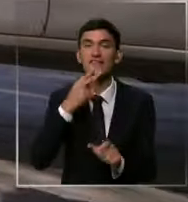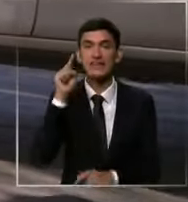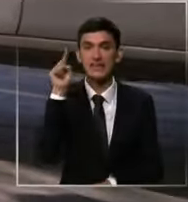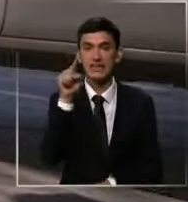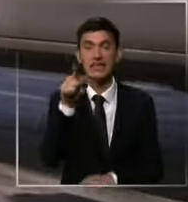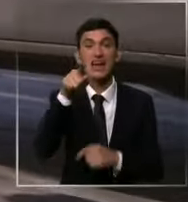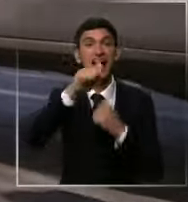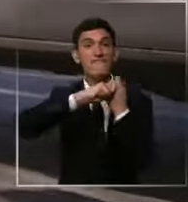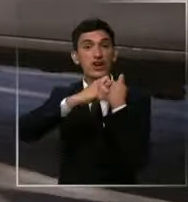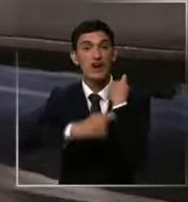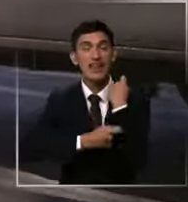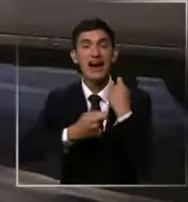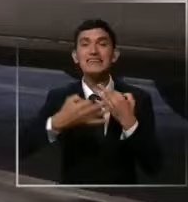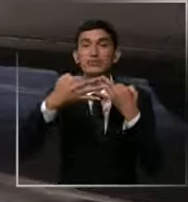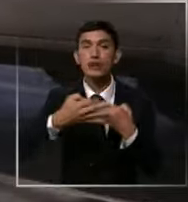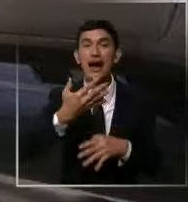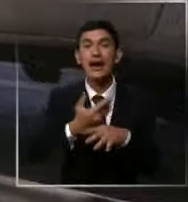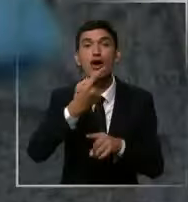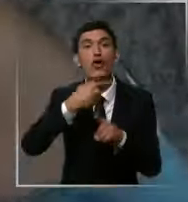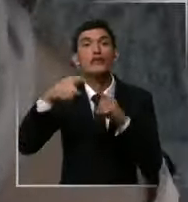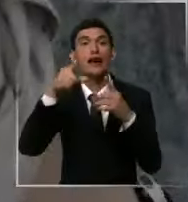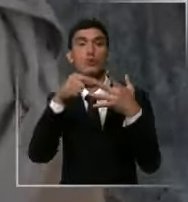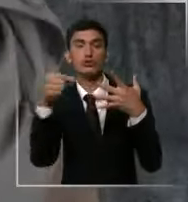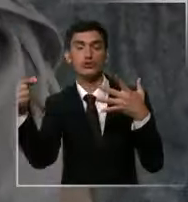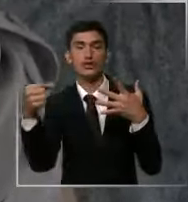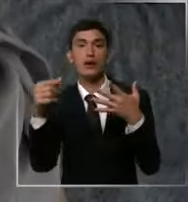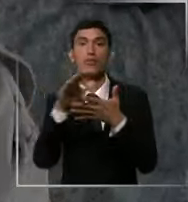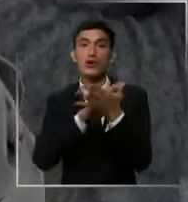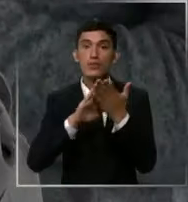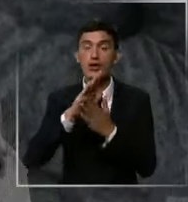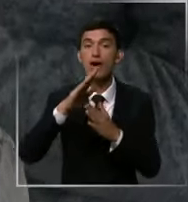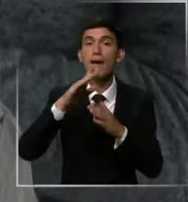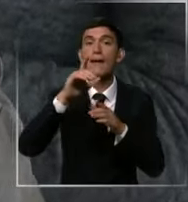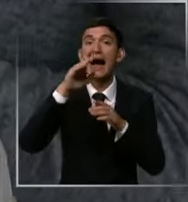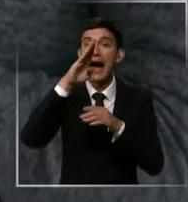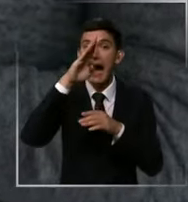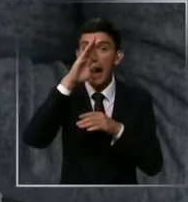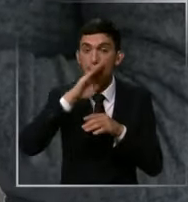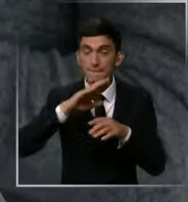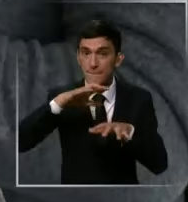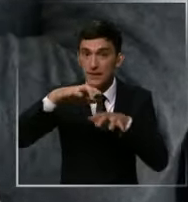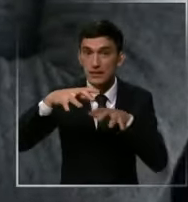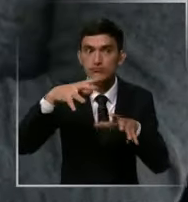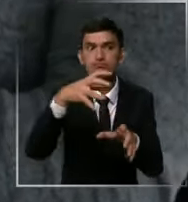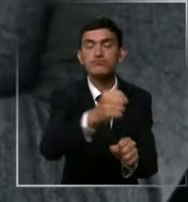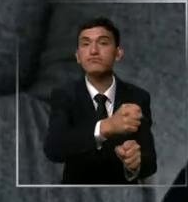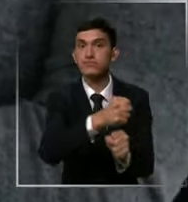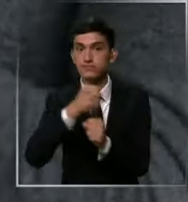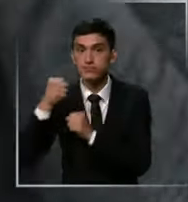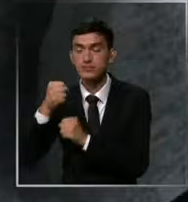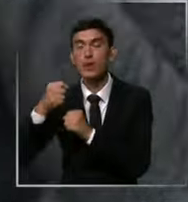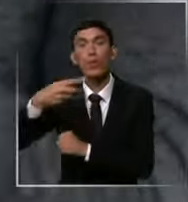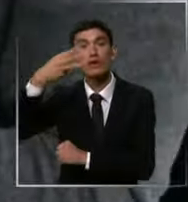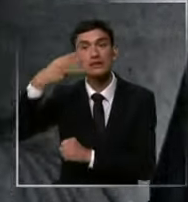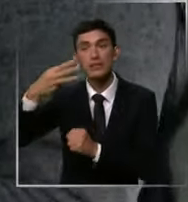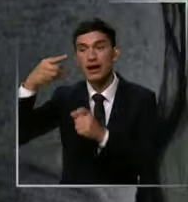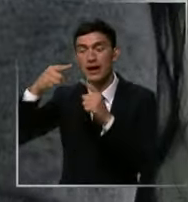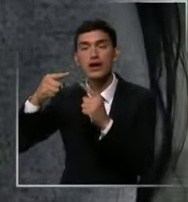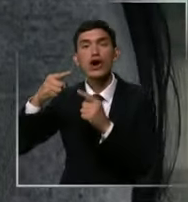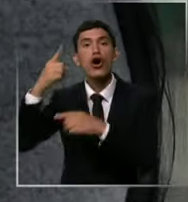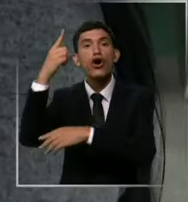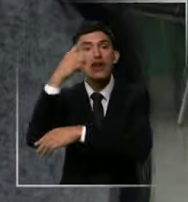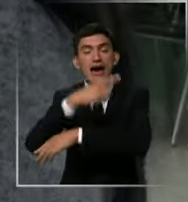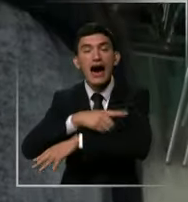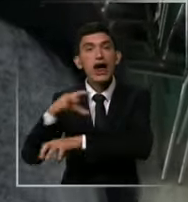abogada asegura que hay otras alternativas. Capturar a los animales, llevarlos a caniles municipales, generar jornadas de